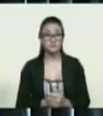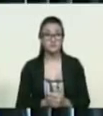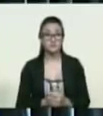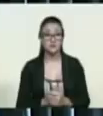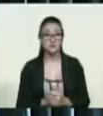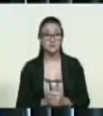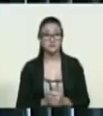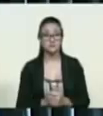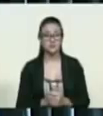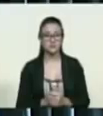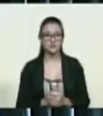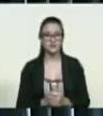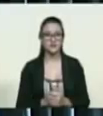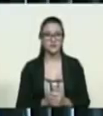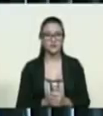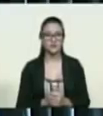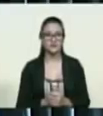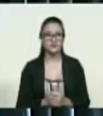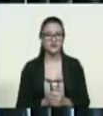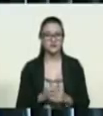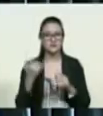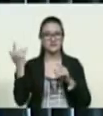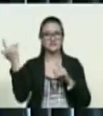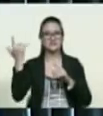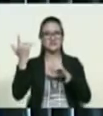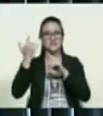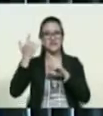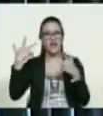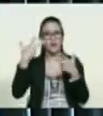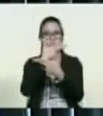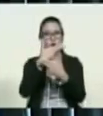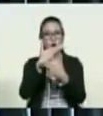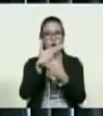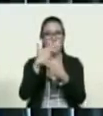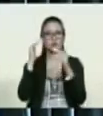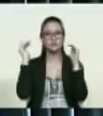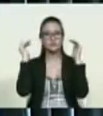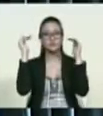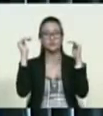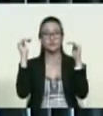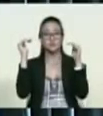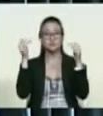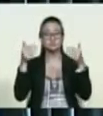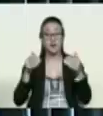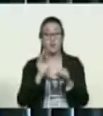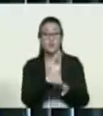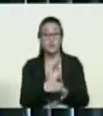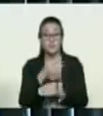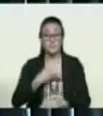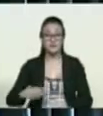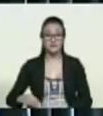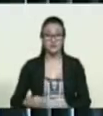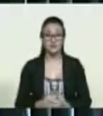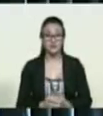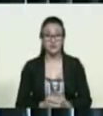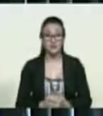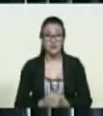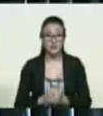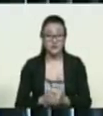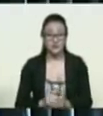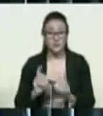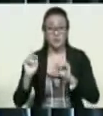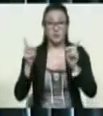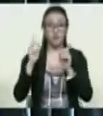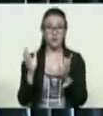se utilizan para obstaculizar señales electrónicas funcionaron. Por eso el dron más letal, el